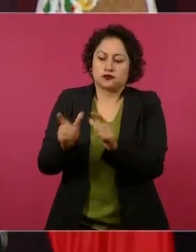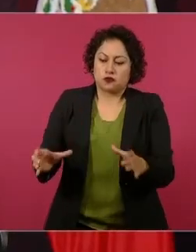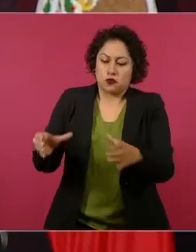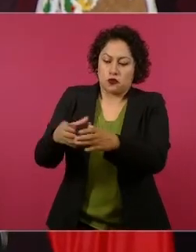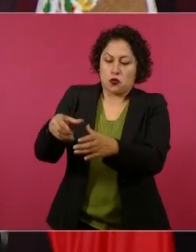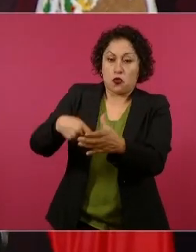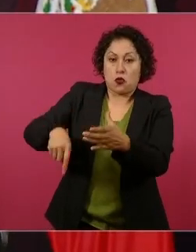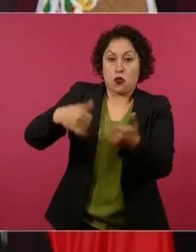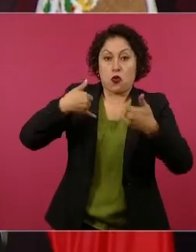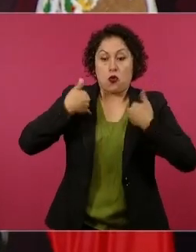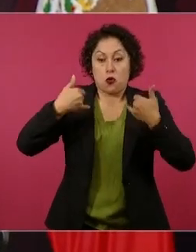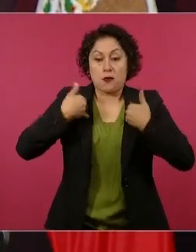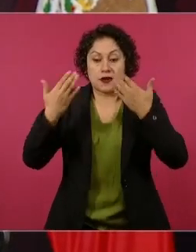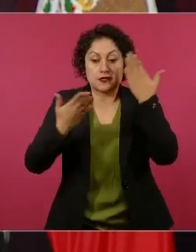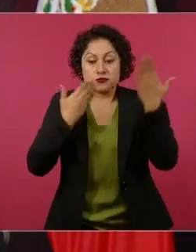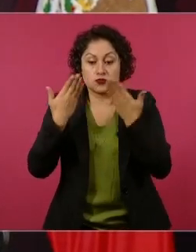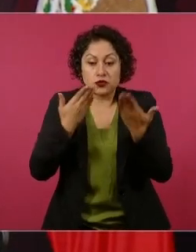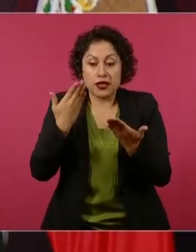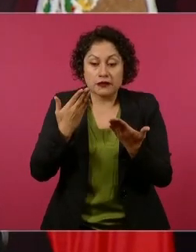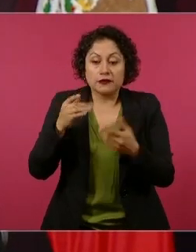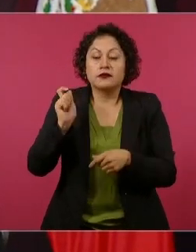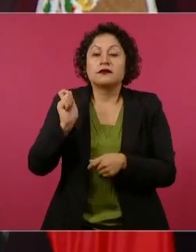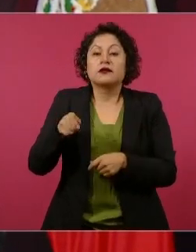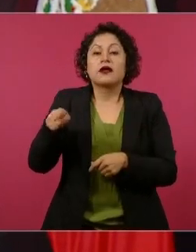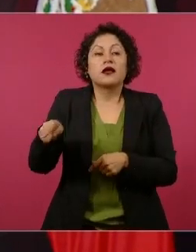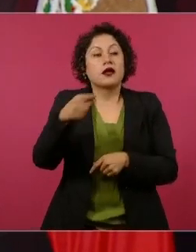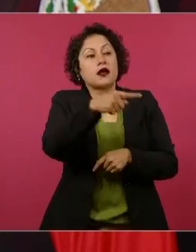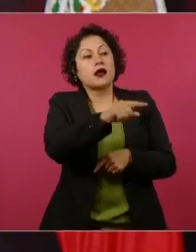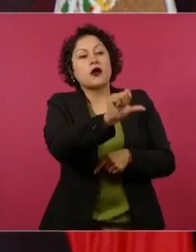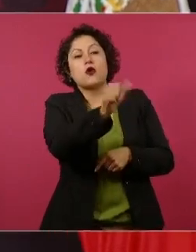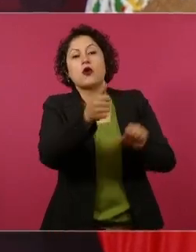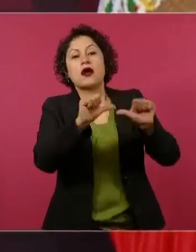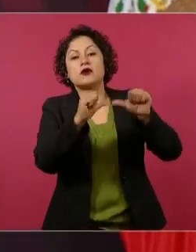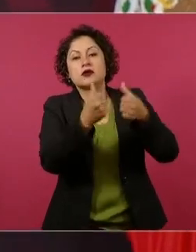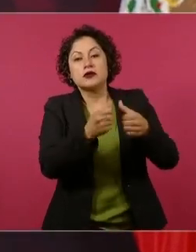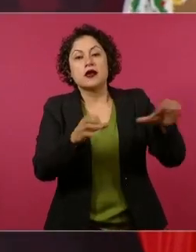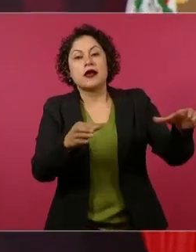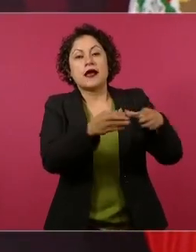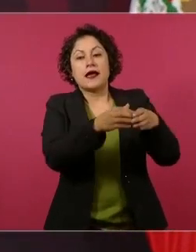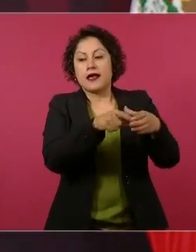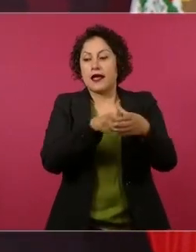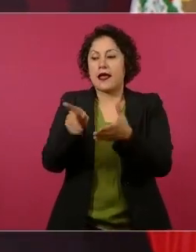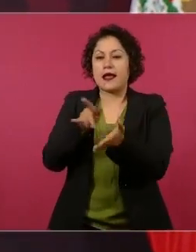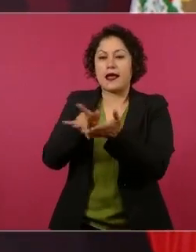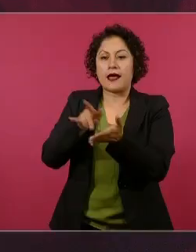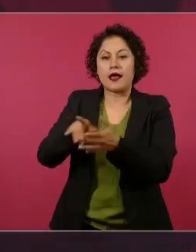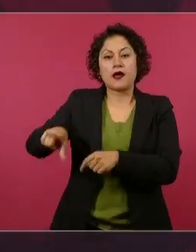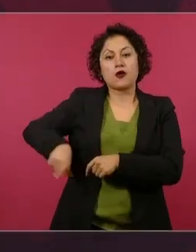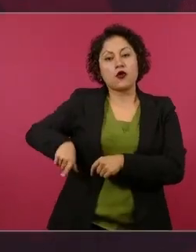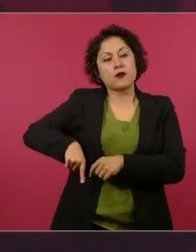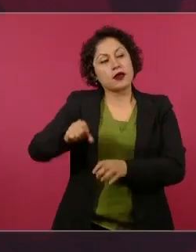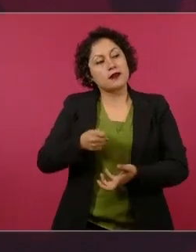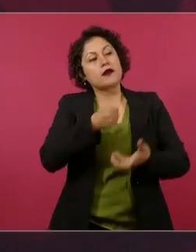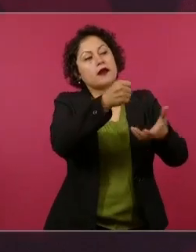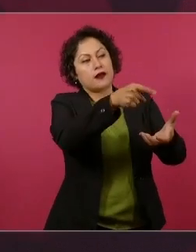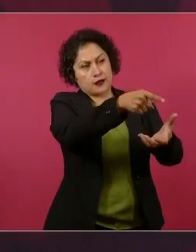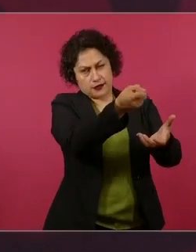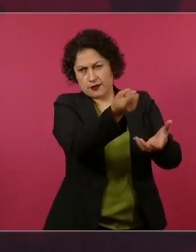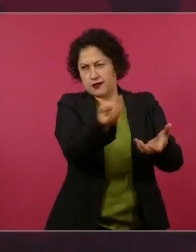estudiantes y a madres que necesitaban de